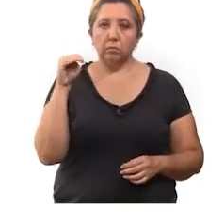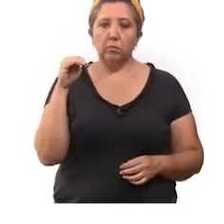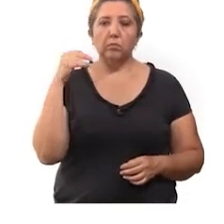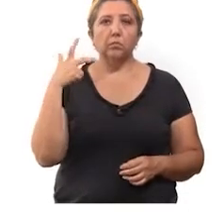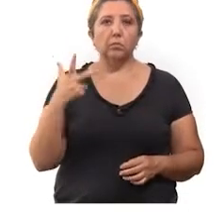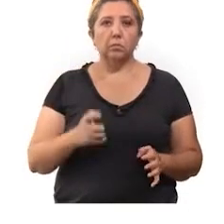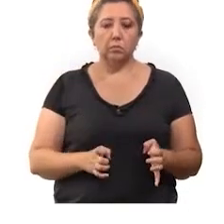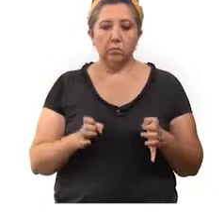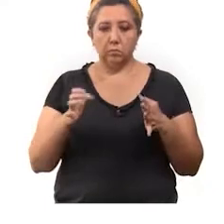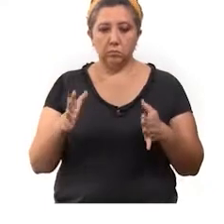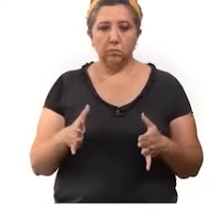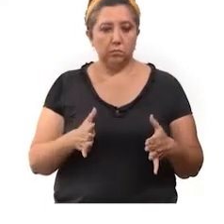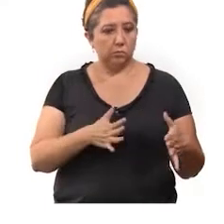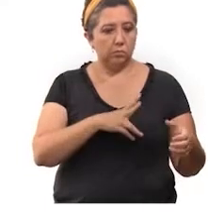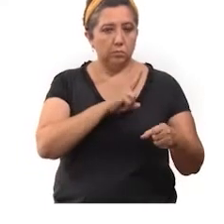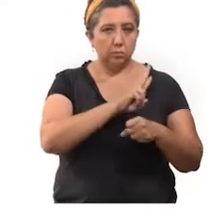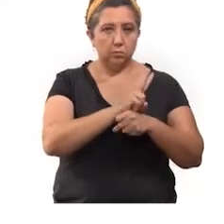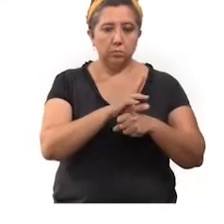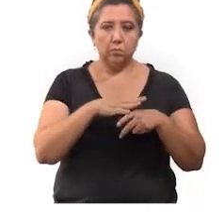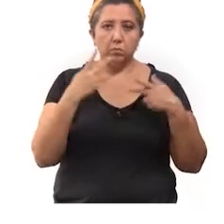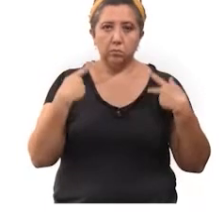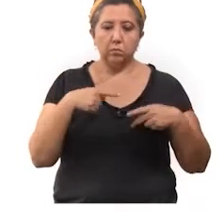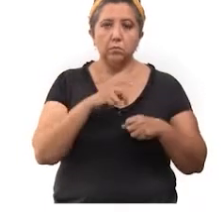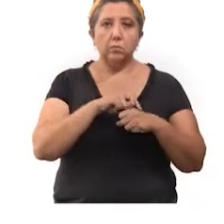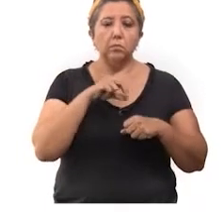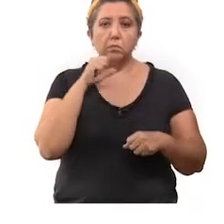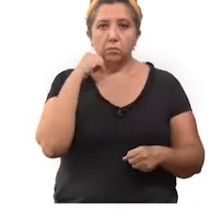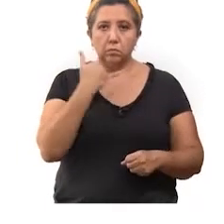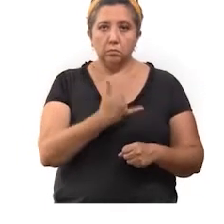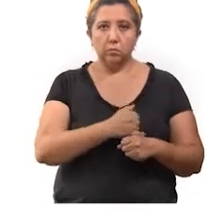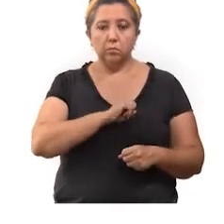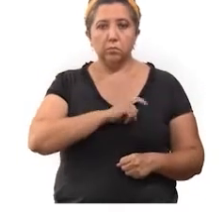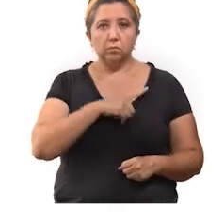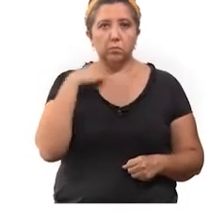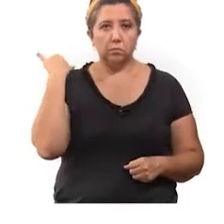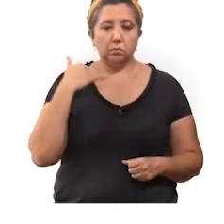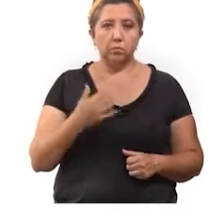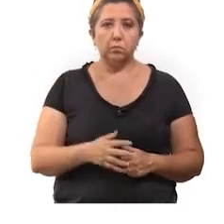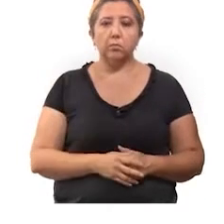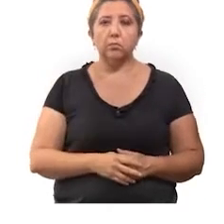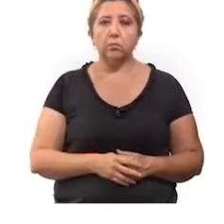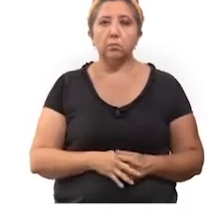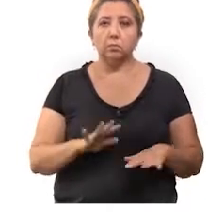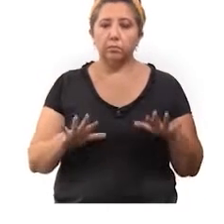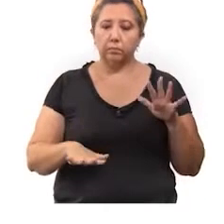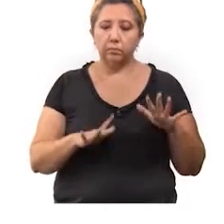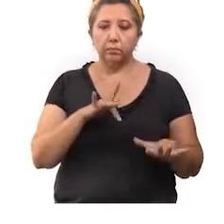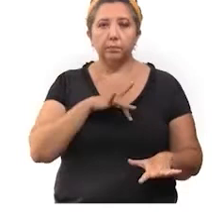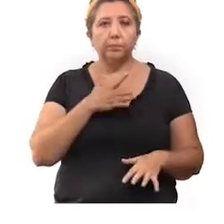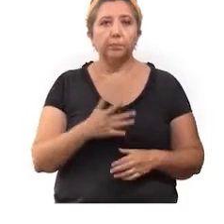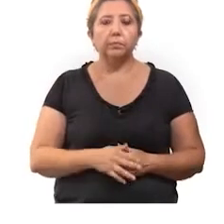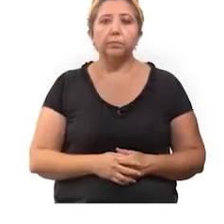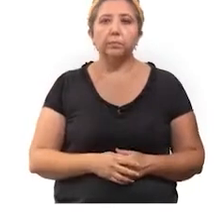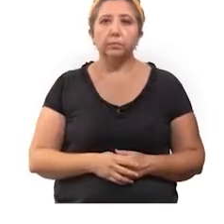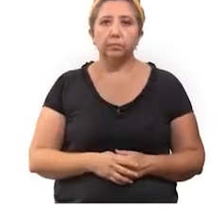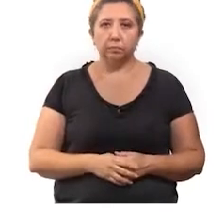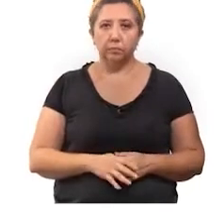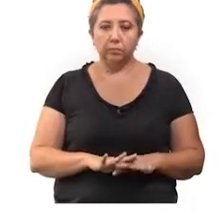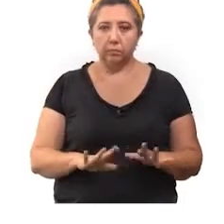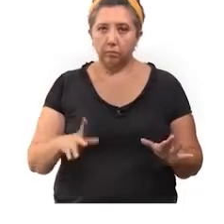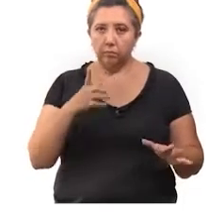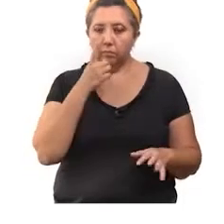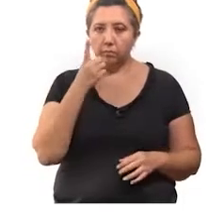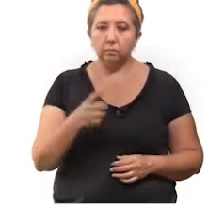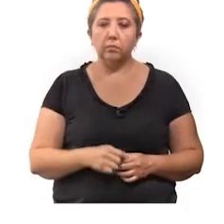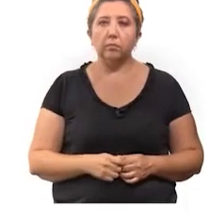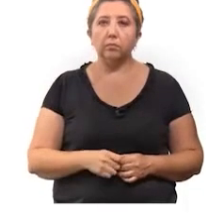2.298 están estables, aislados, monitoreados por personal médico de la Secretaría de Salud de Yucatán. Presentan síntomas leves. Como ya